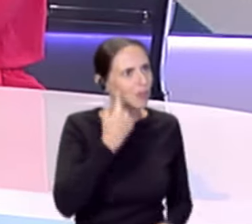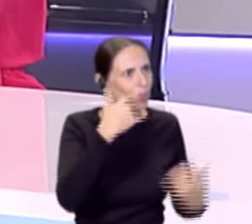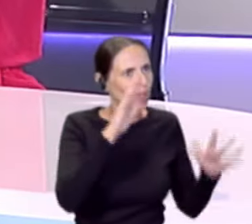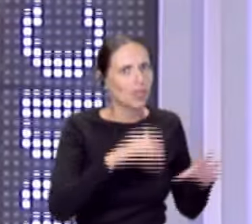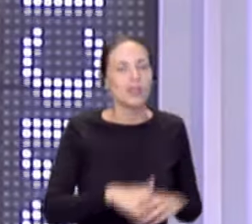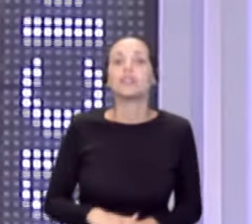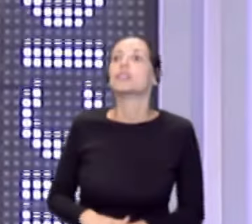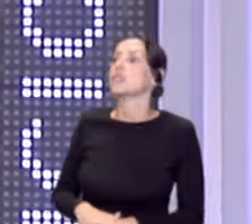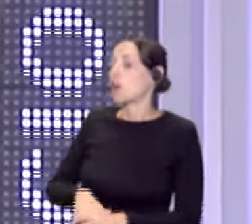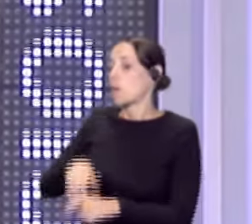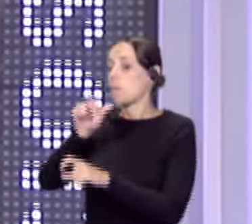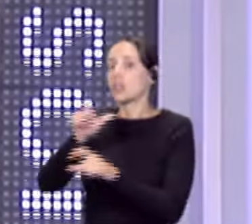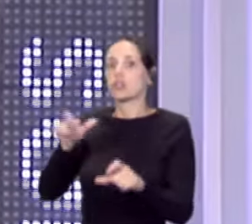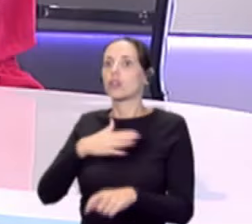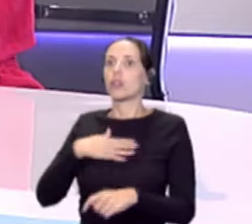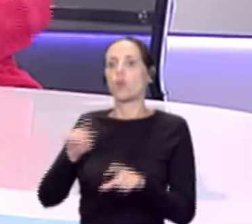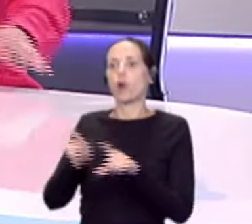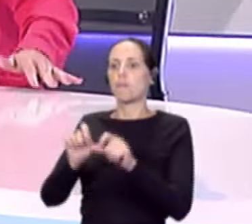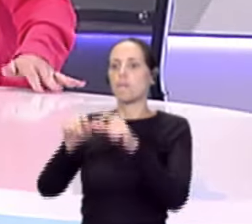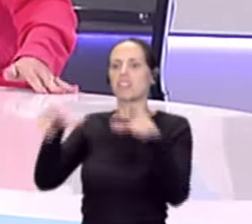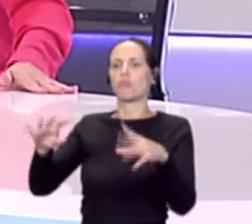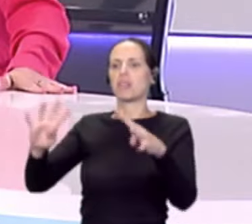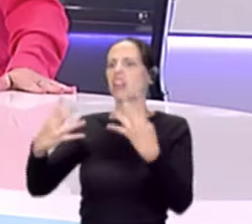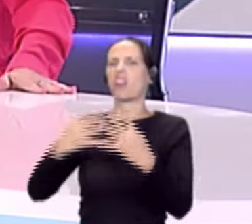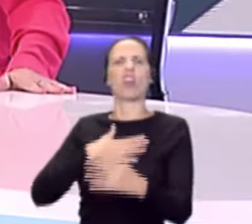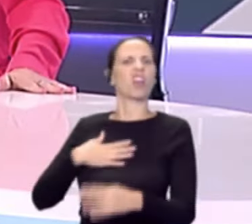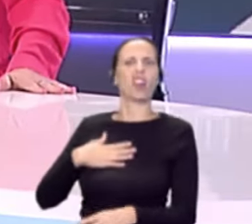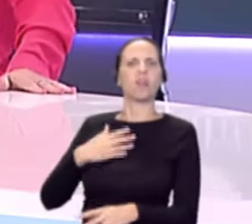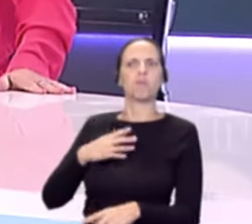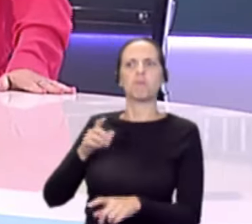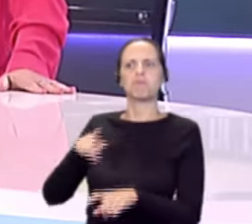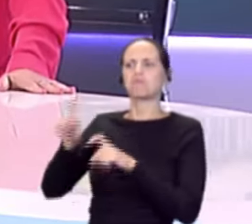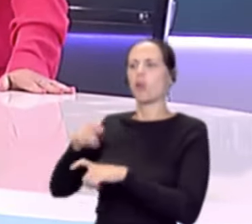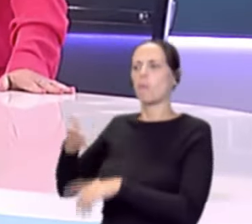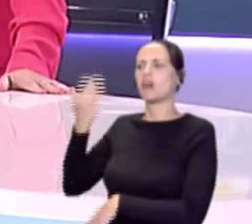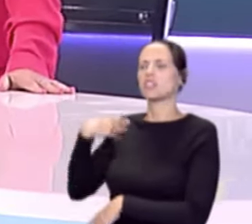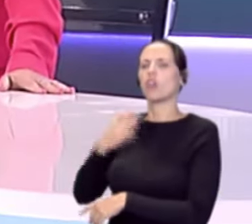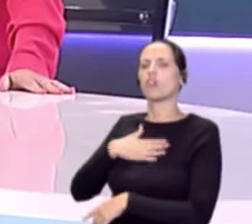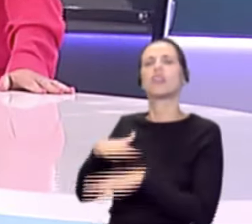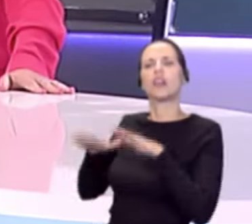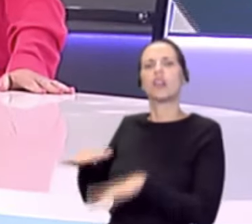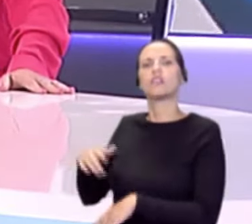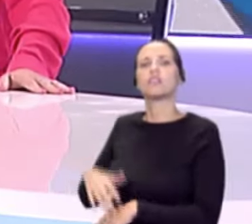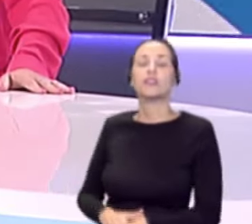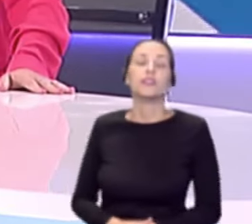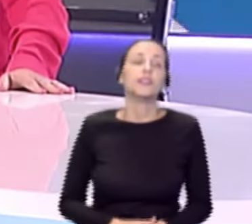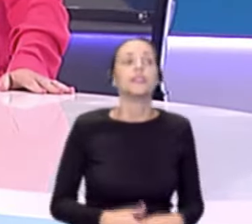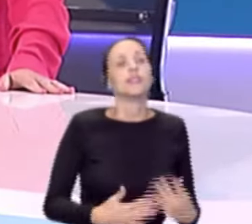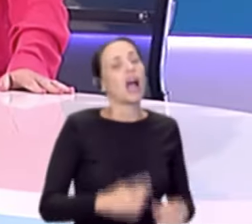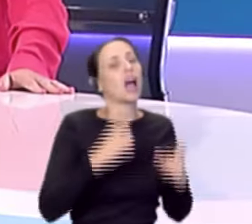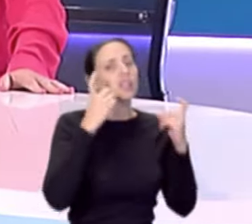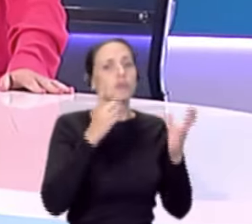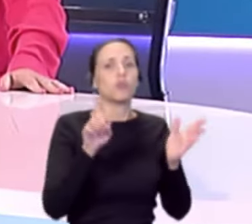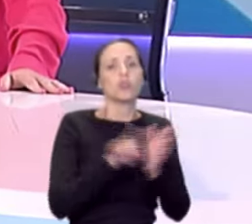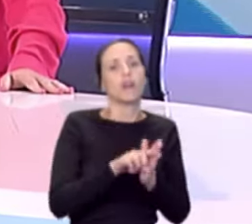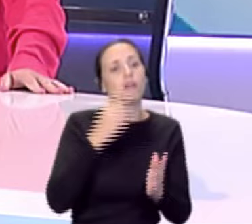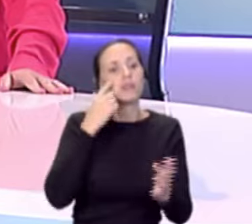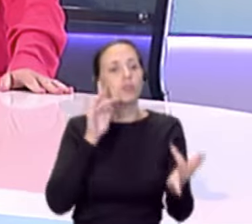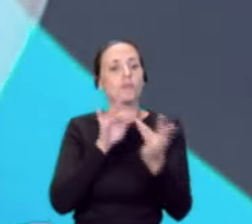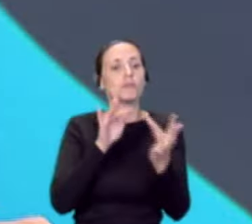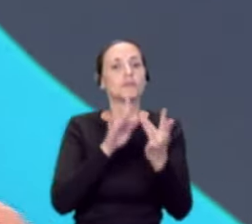que no prefiere las plataformas actuales, sino en el pasado, ¿no? Y quedarse ahí también. Bueno, vamos a ver si podemos recuperar esa conexión con